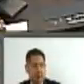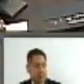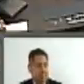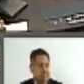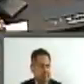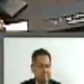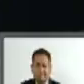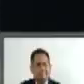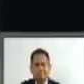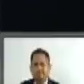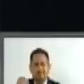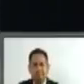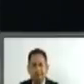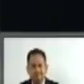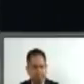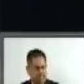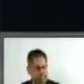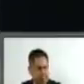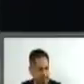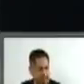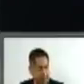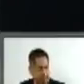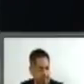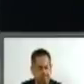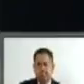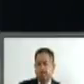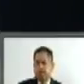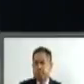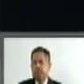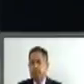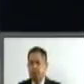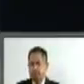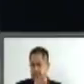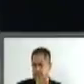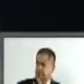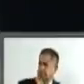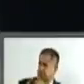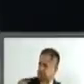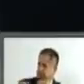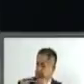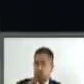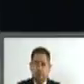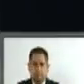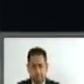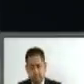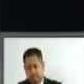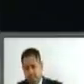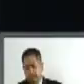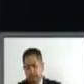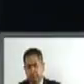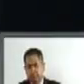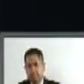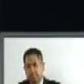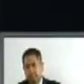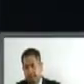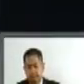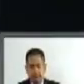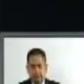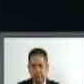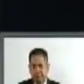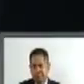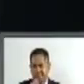mantenemos unidos como un mercado integrado en América del Norte. En unos meses, los países del